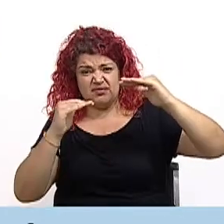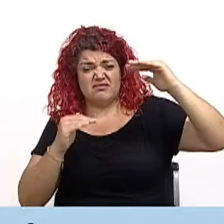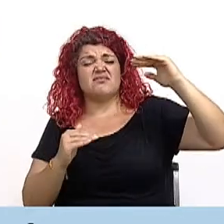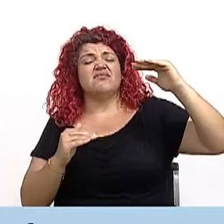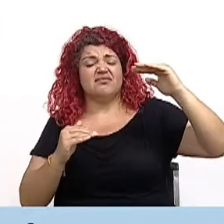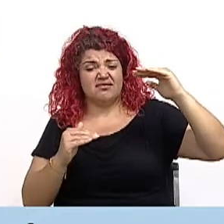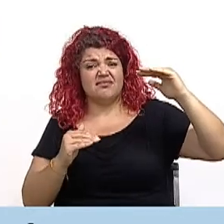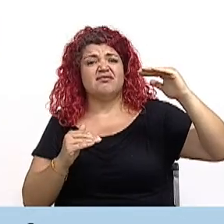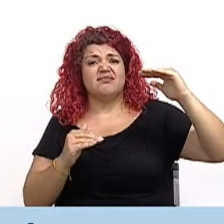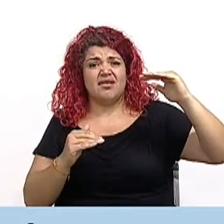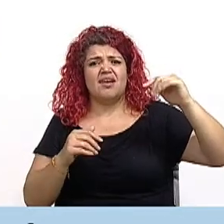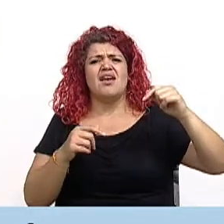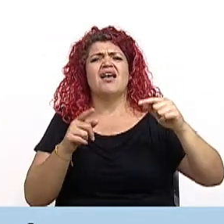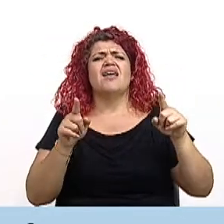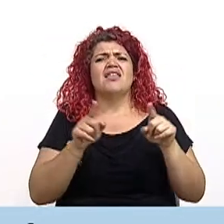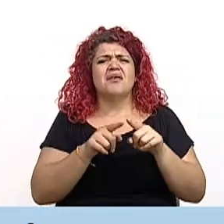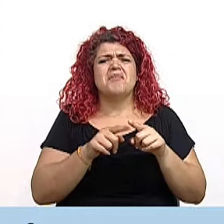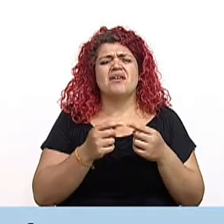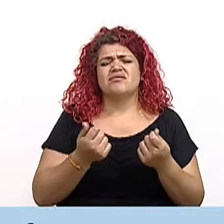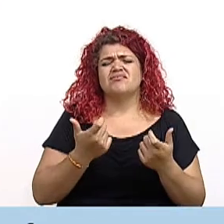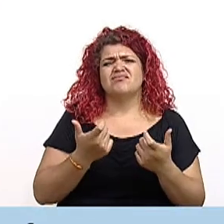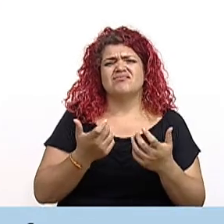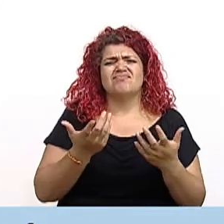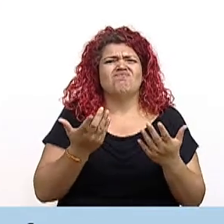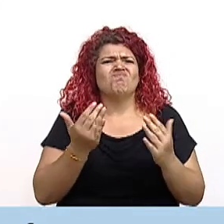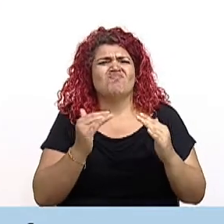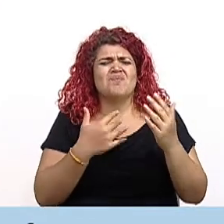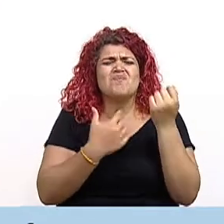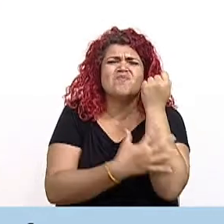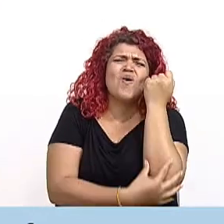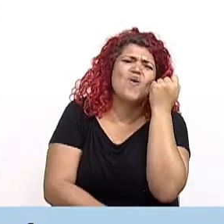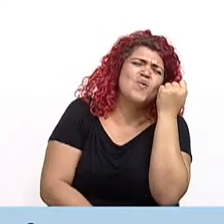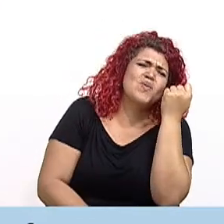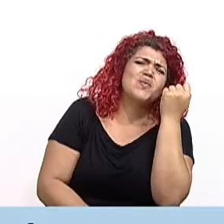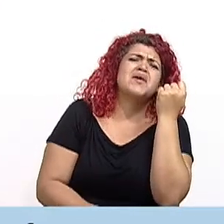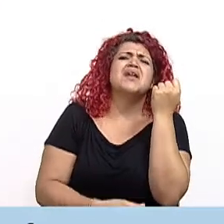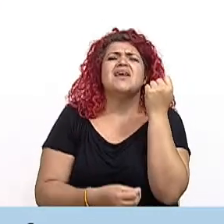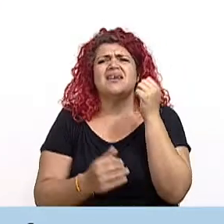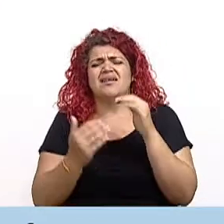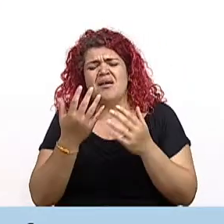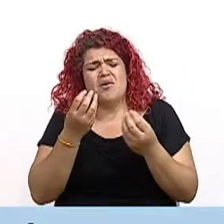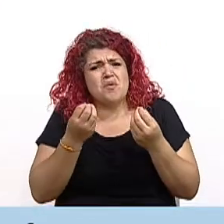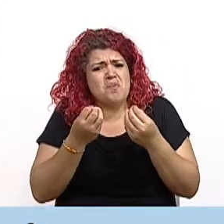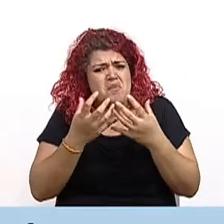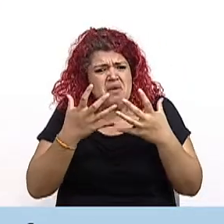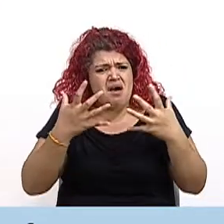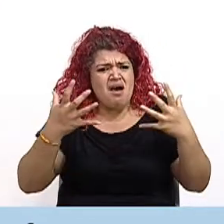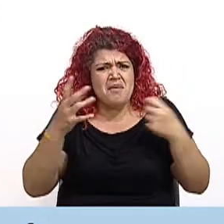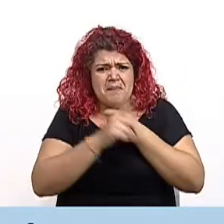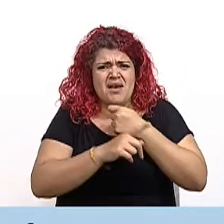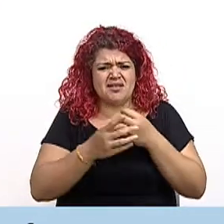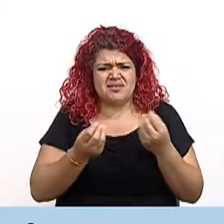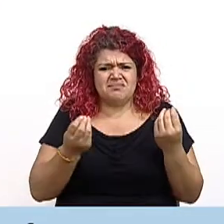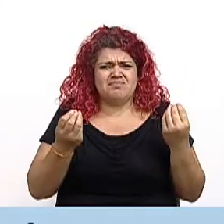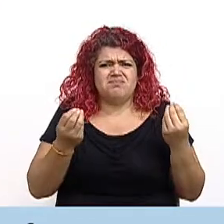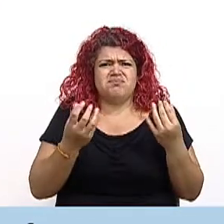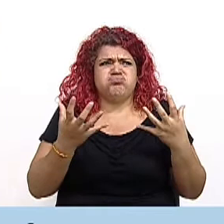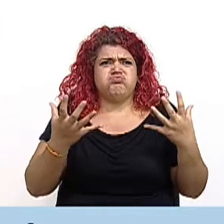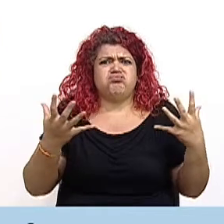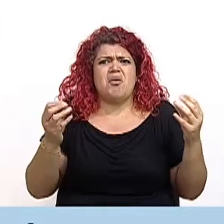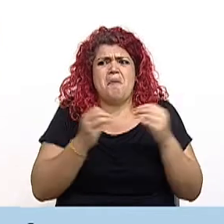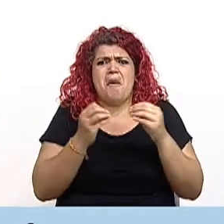sociales. También la vulnerabilidad económica, la situación de pobreza que ha venido en aumento en muchos países y en el nuestro no es la